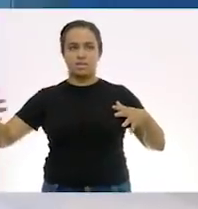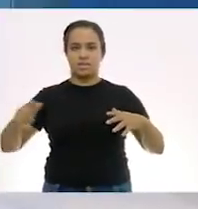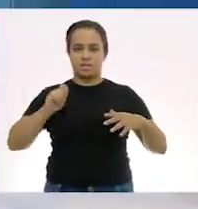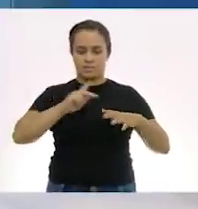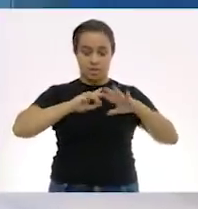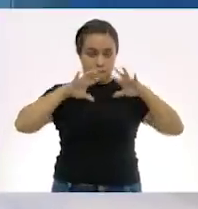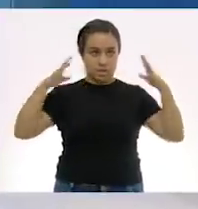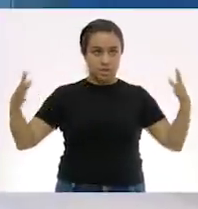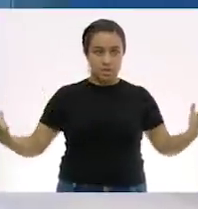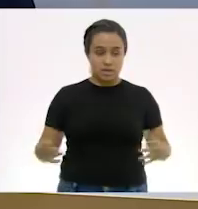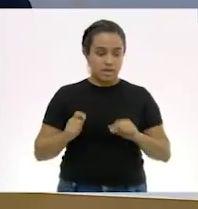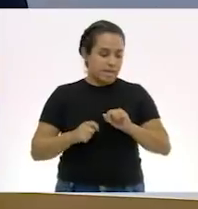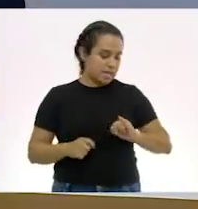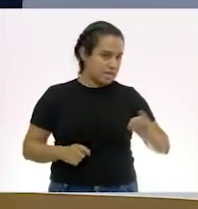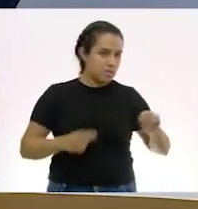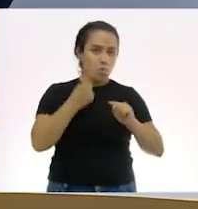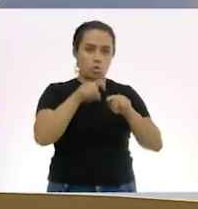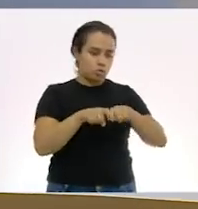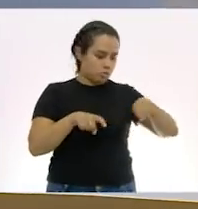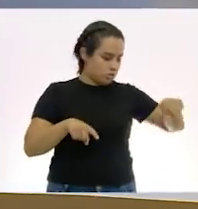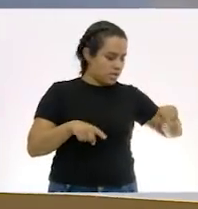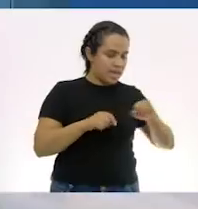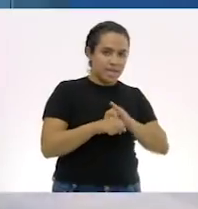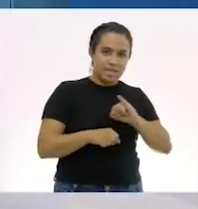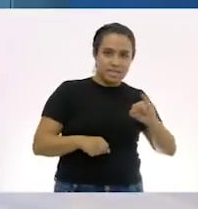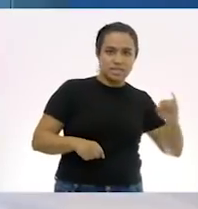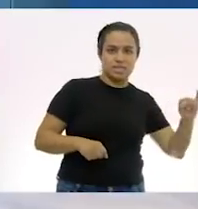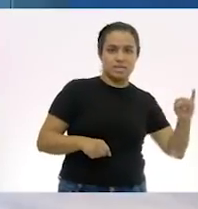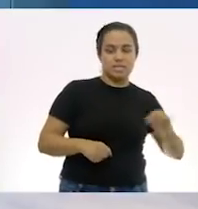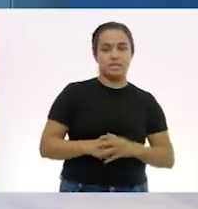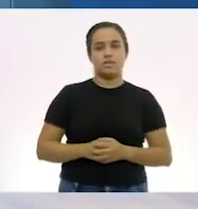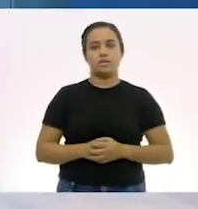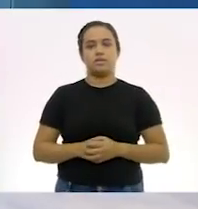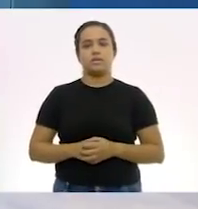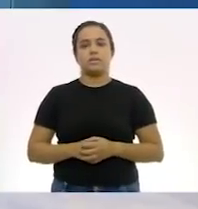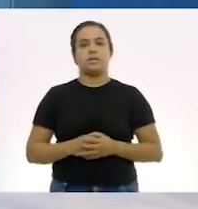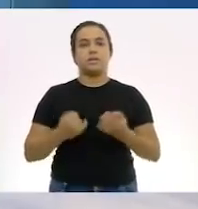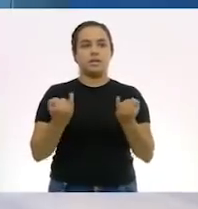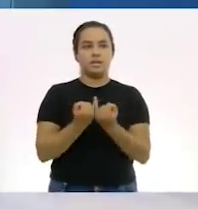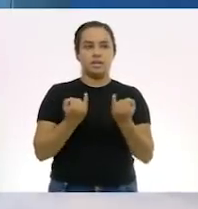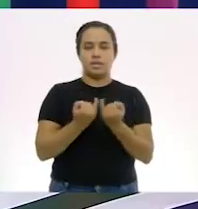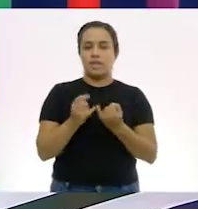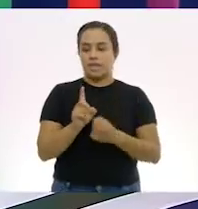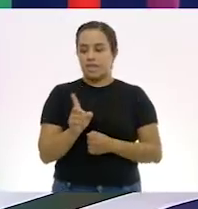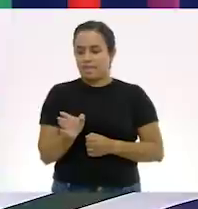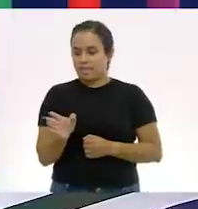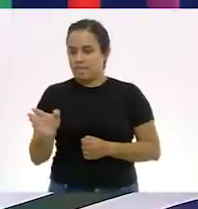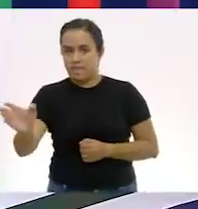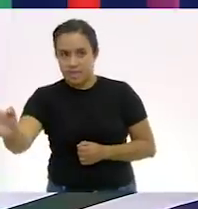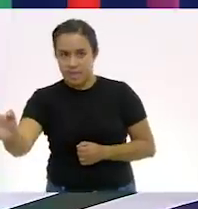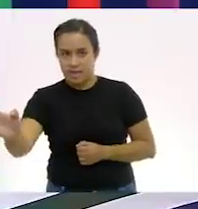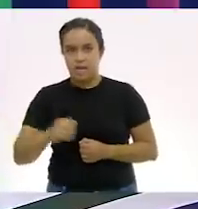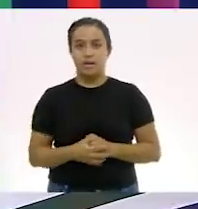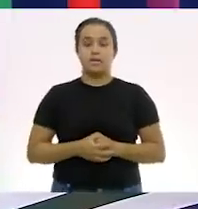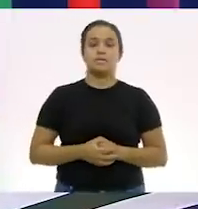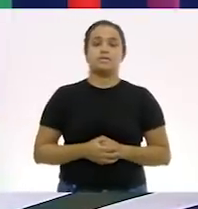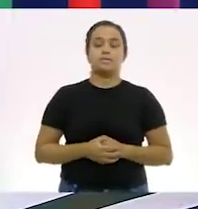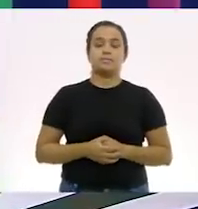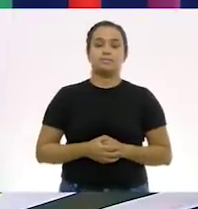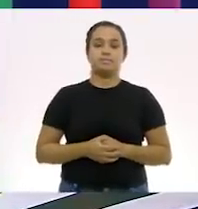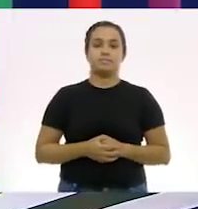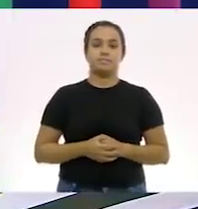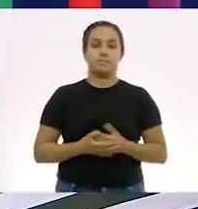movernos? Bueno, podemos dar un paso y esto es parte de mi espacio personal o mi quinoesfera. Entonces, puedo hacer el siguiente